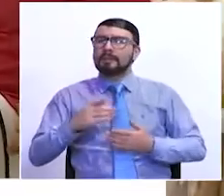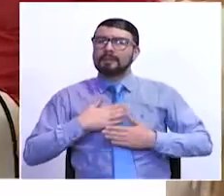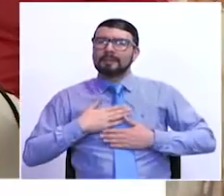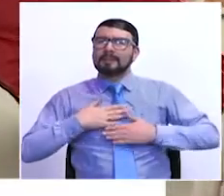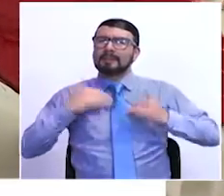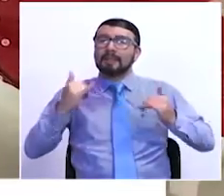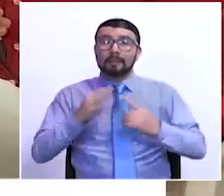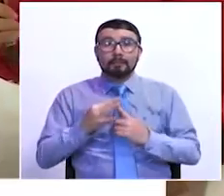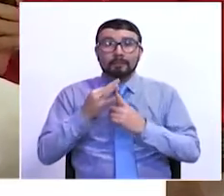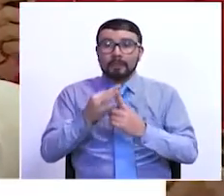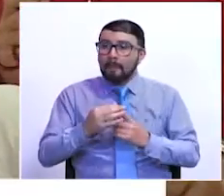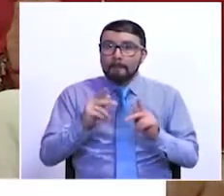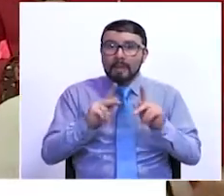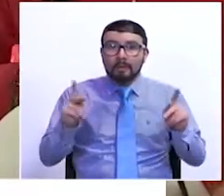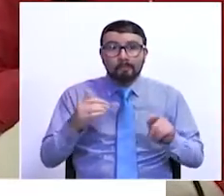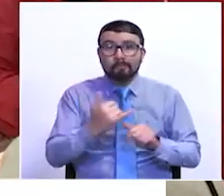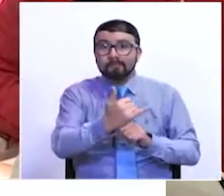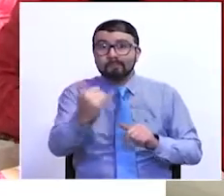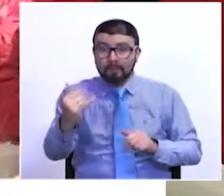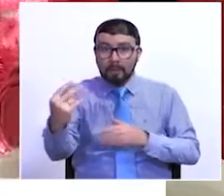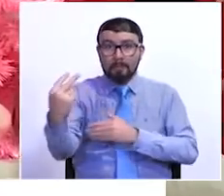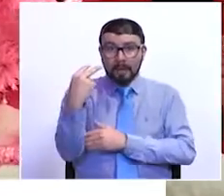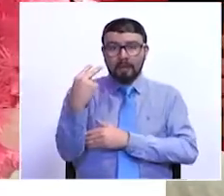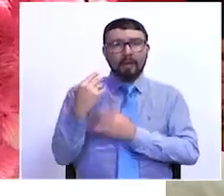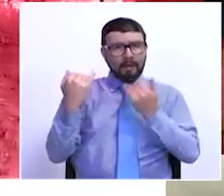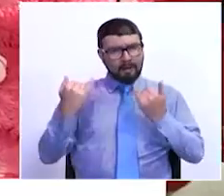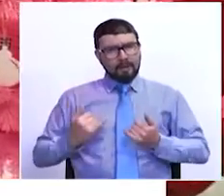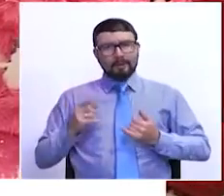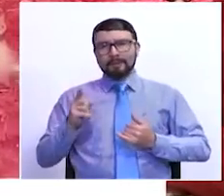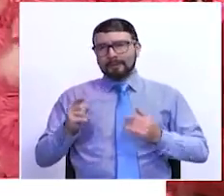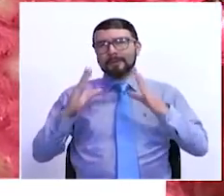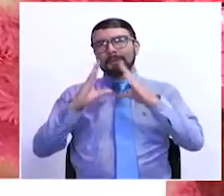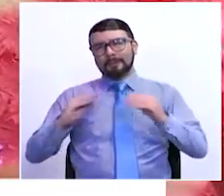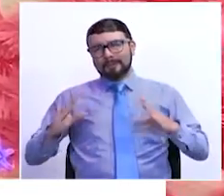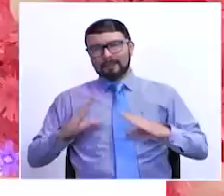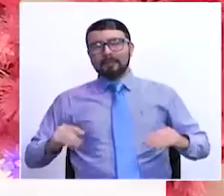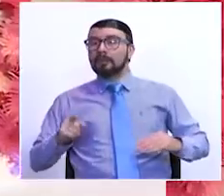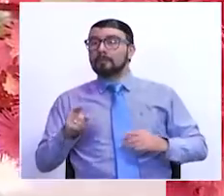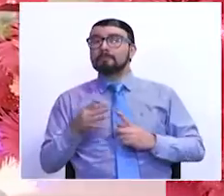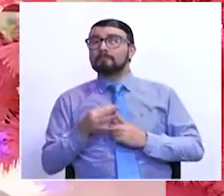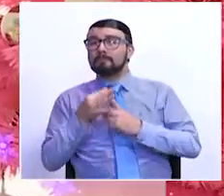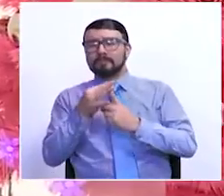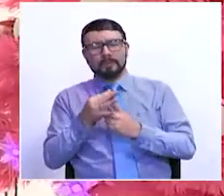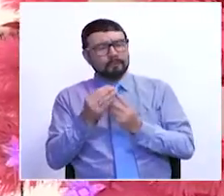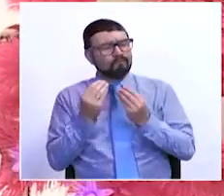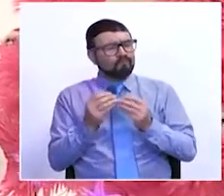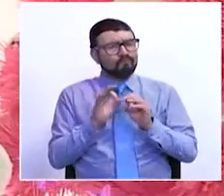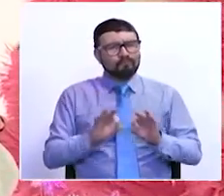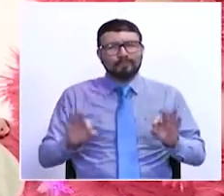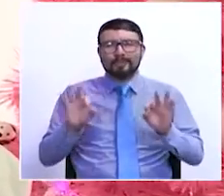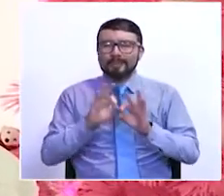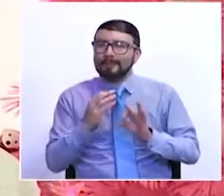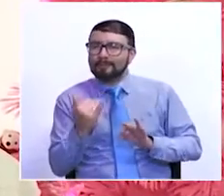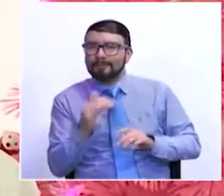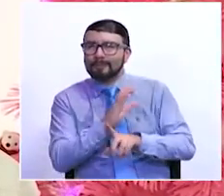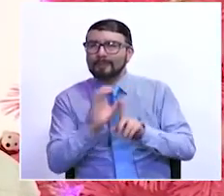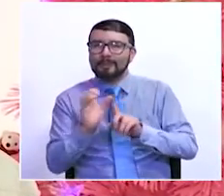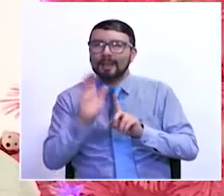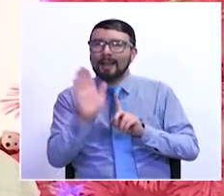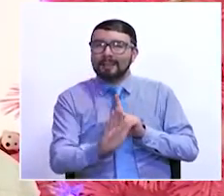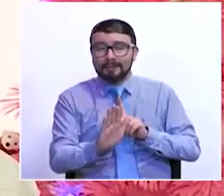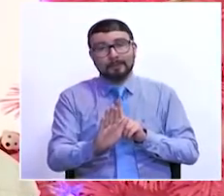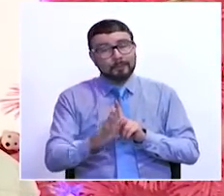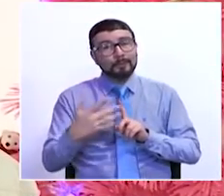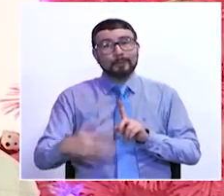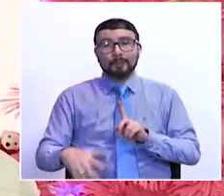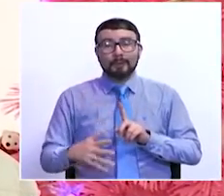las personas que nos están viendo en esta época de Navidad, que es, digamos, que tan importante en nuestra cultura, en que